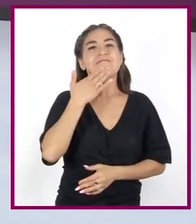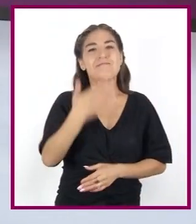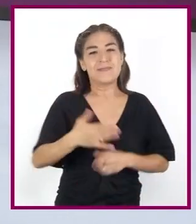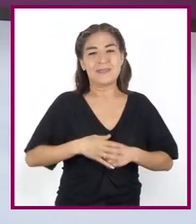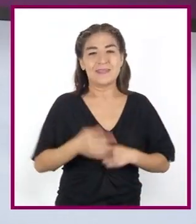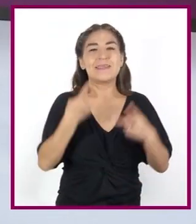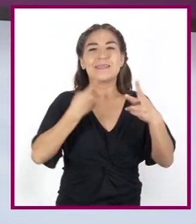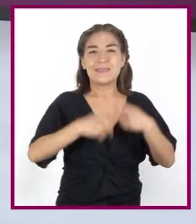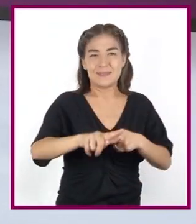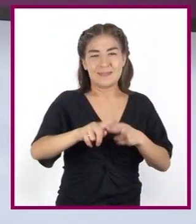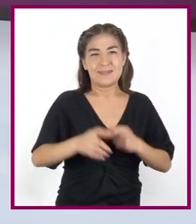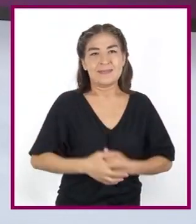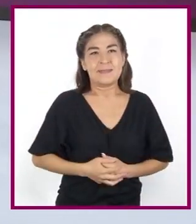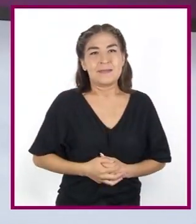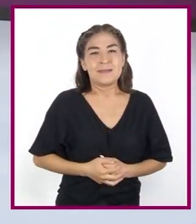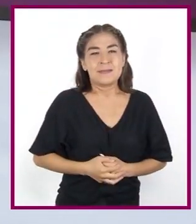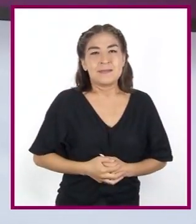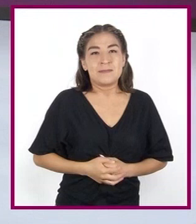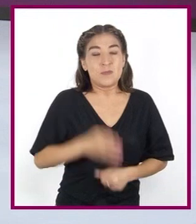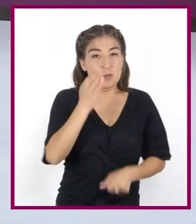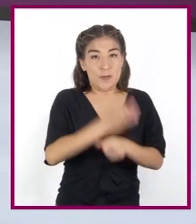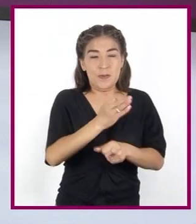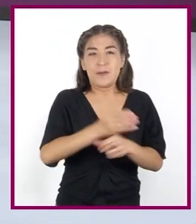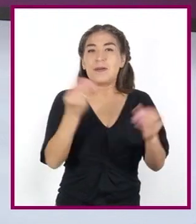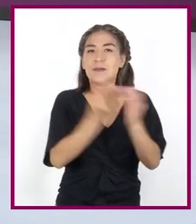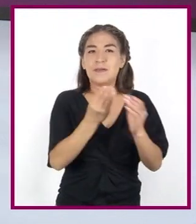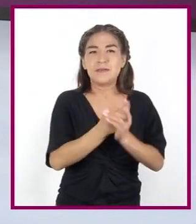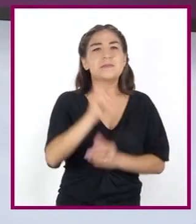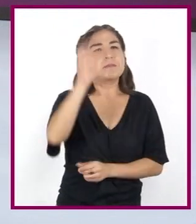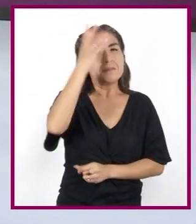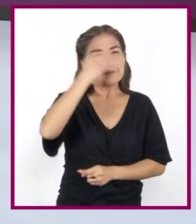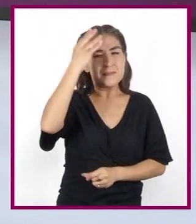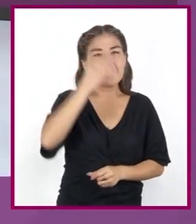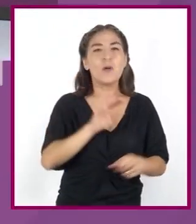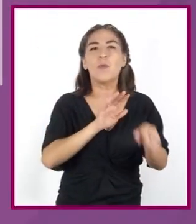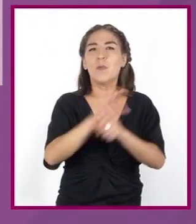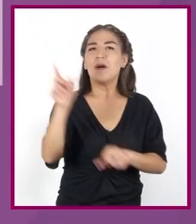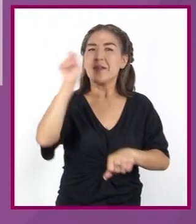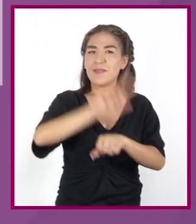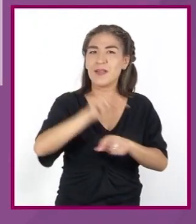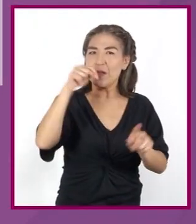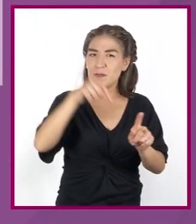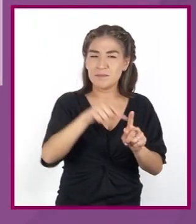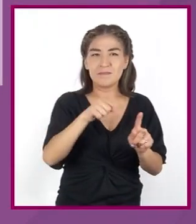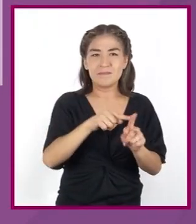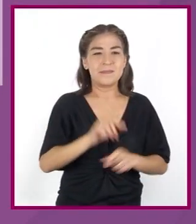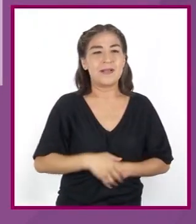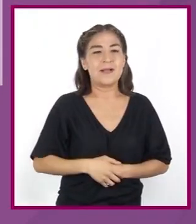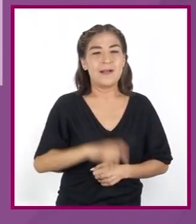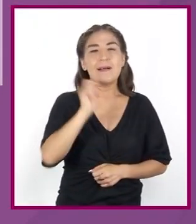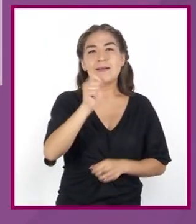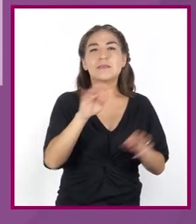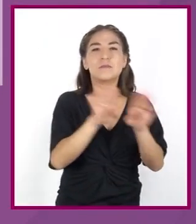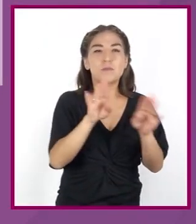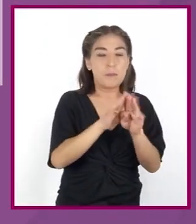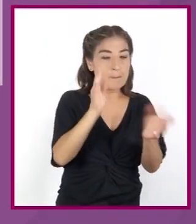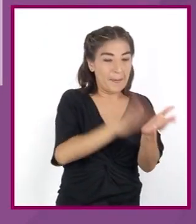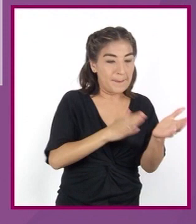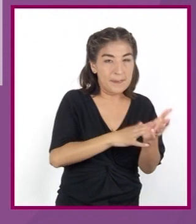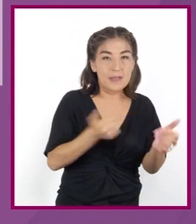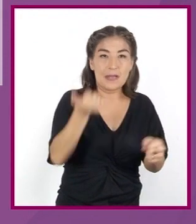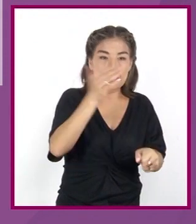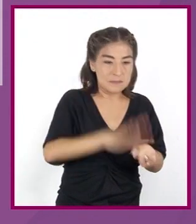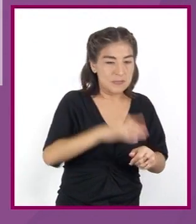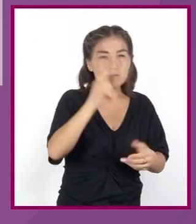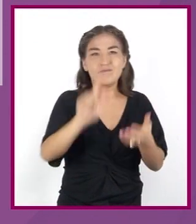pues iniciemos. En esta sesión, el aprendizaje esperado es: analiza documentos administrativos o